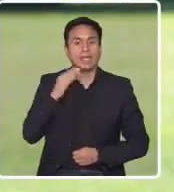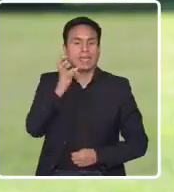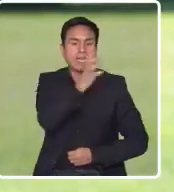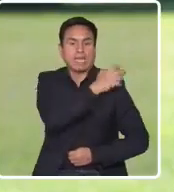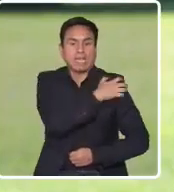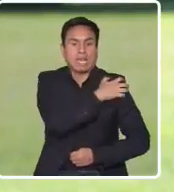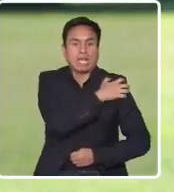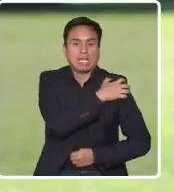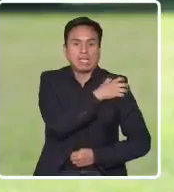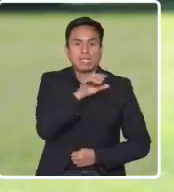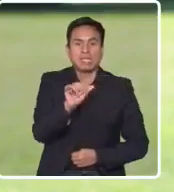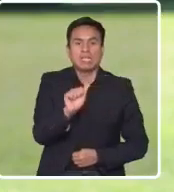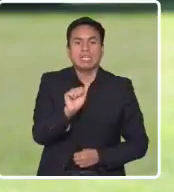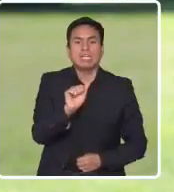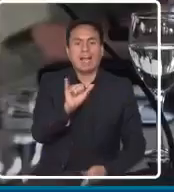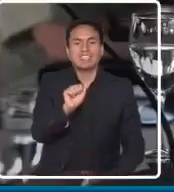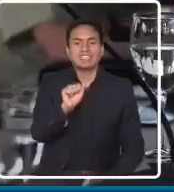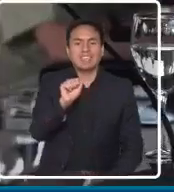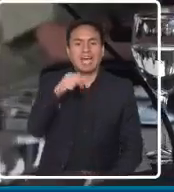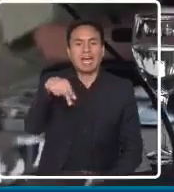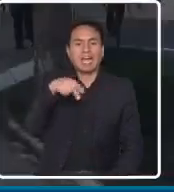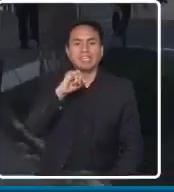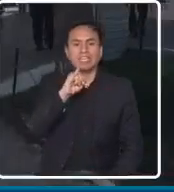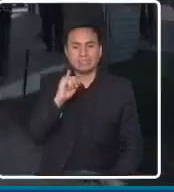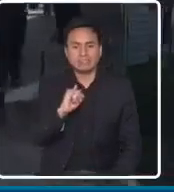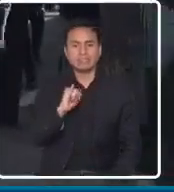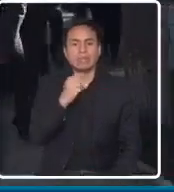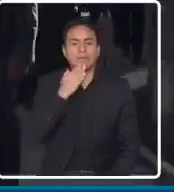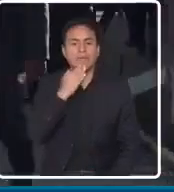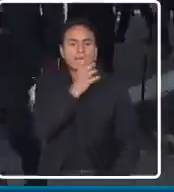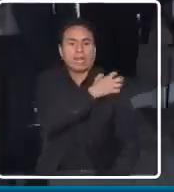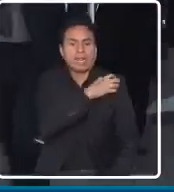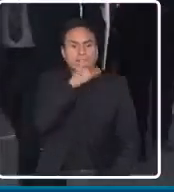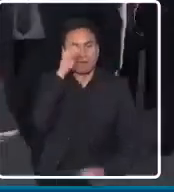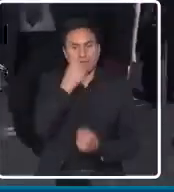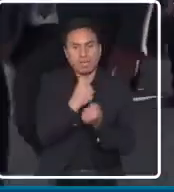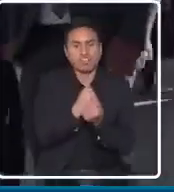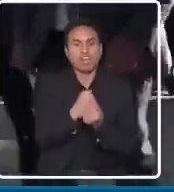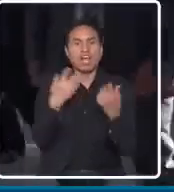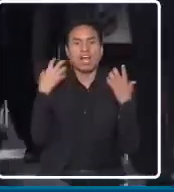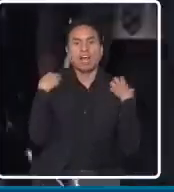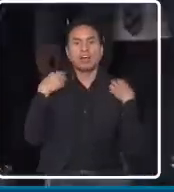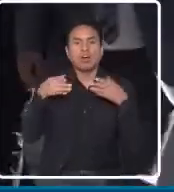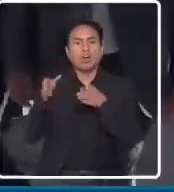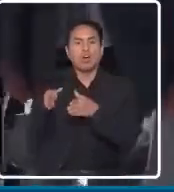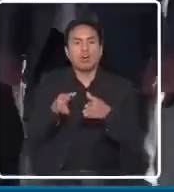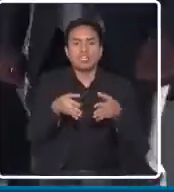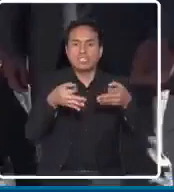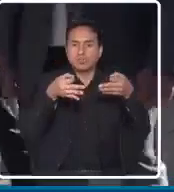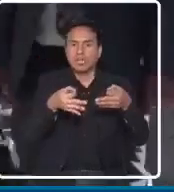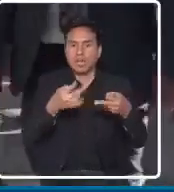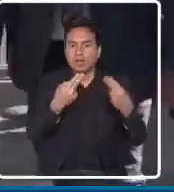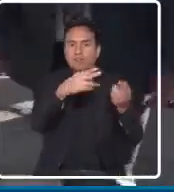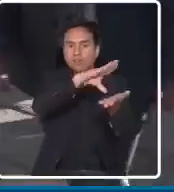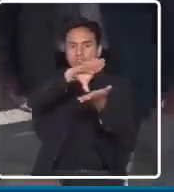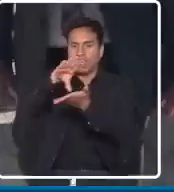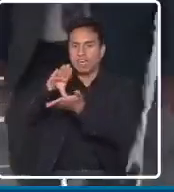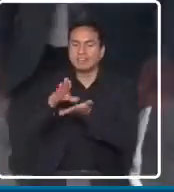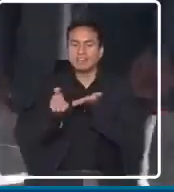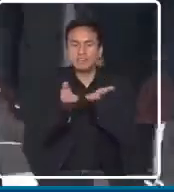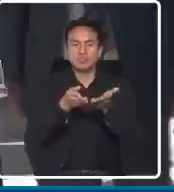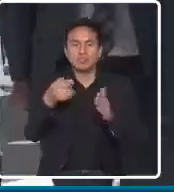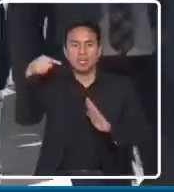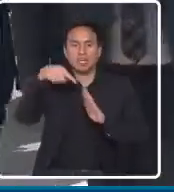general Yáñez, con los generales de carabineros a cargo de orden y seguridad, de fronteras, de